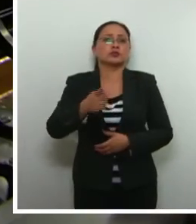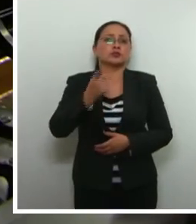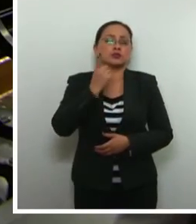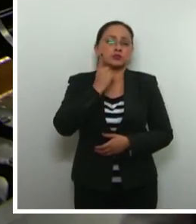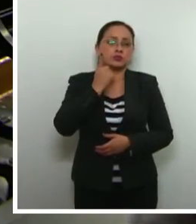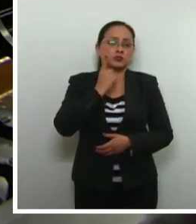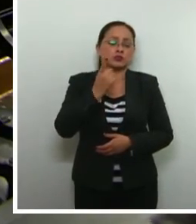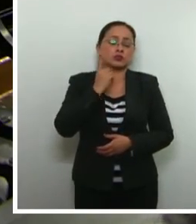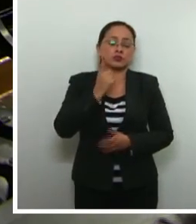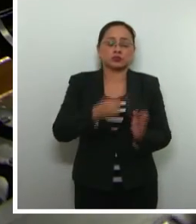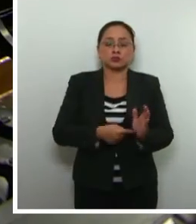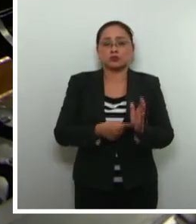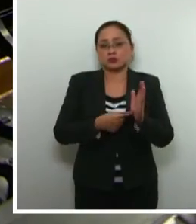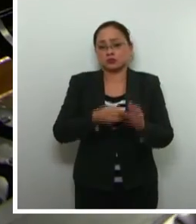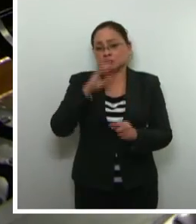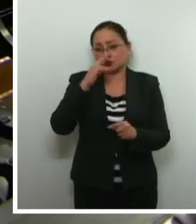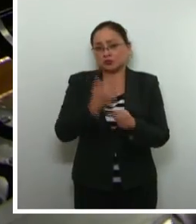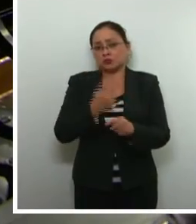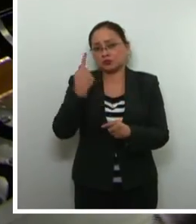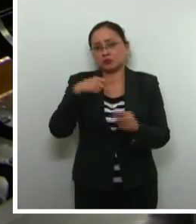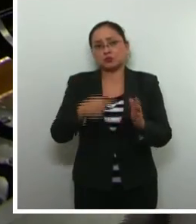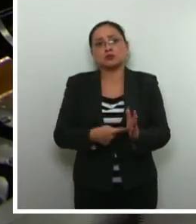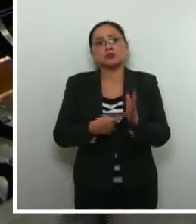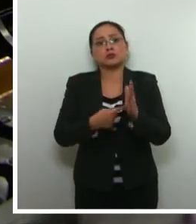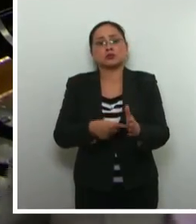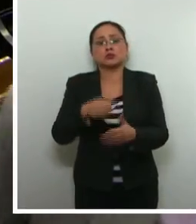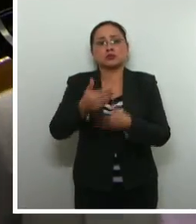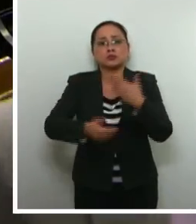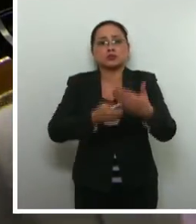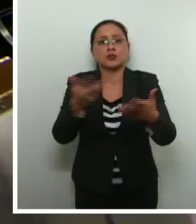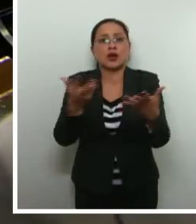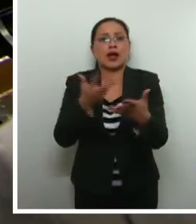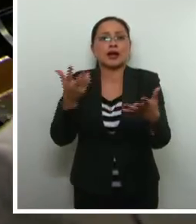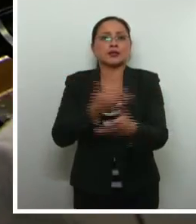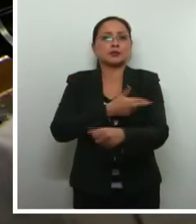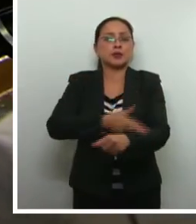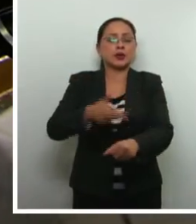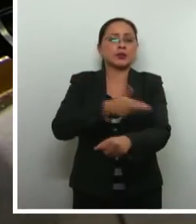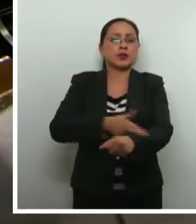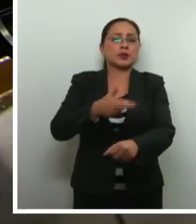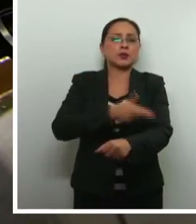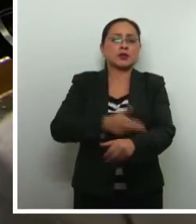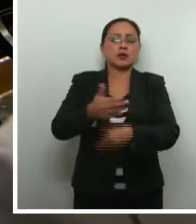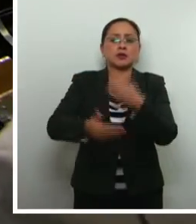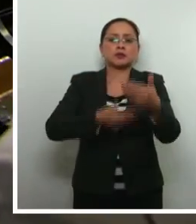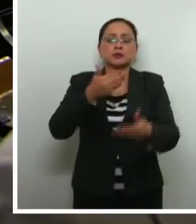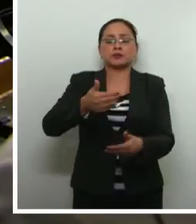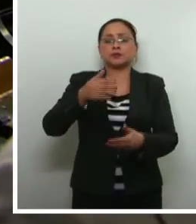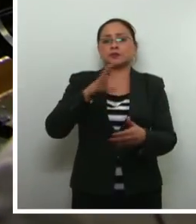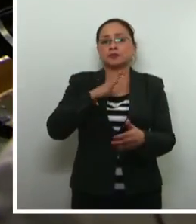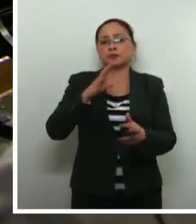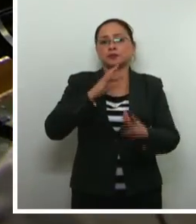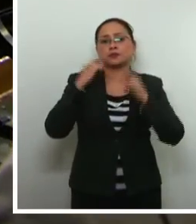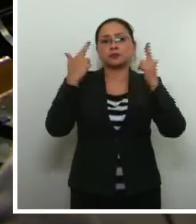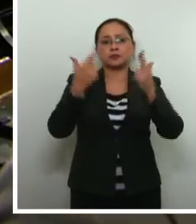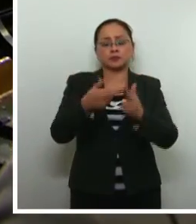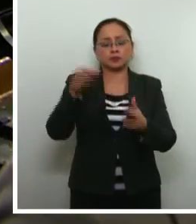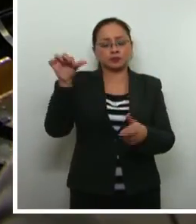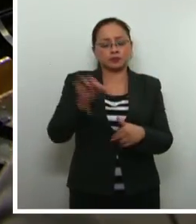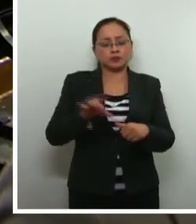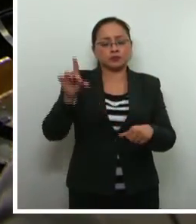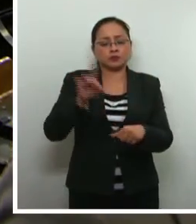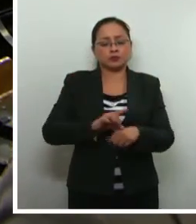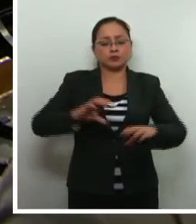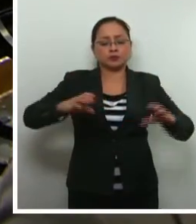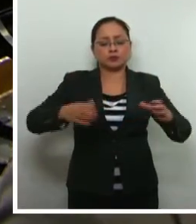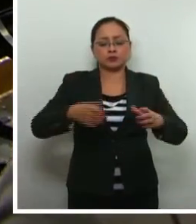legisladores que se fueron desahogando en el transcurso de esta sesión de